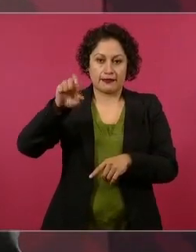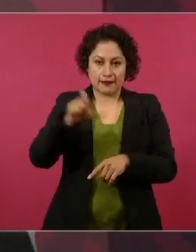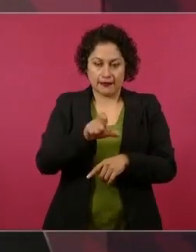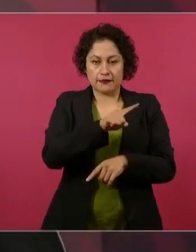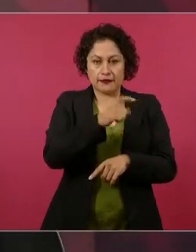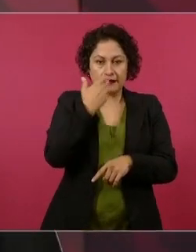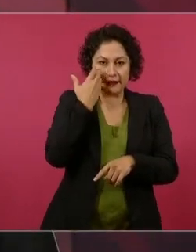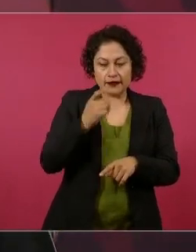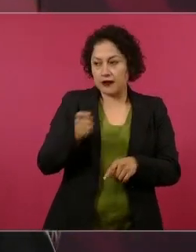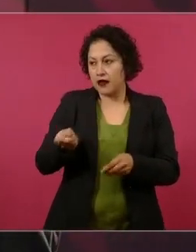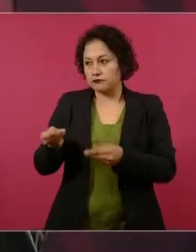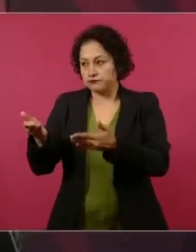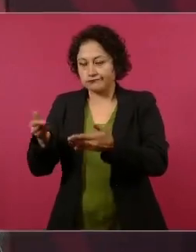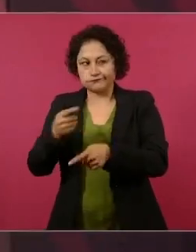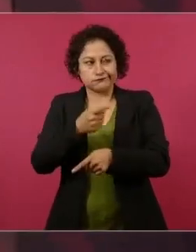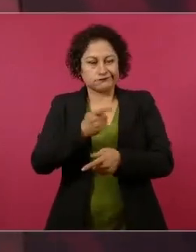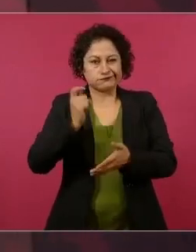Cuando hacen la subasta